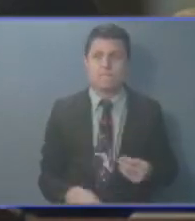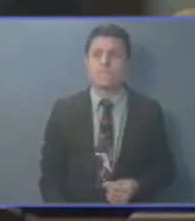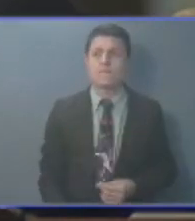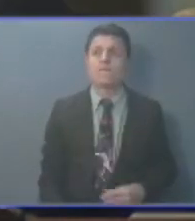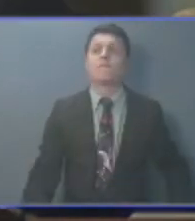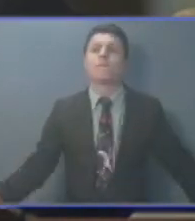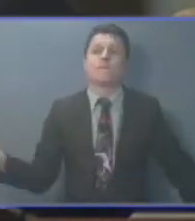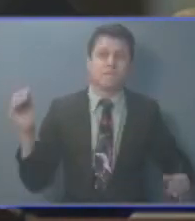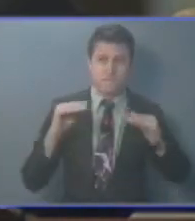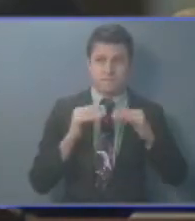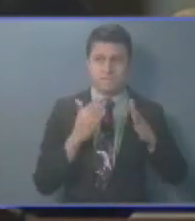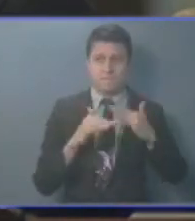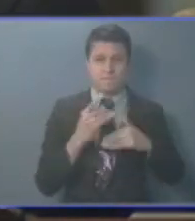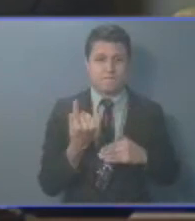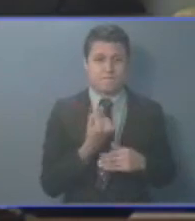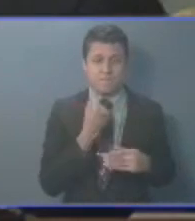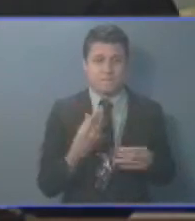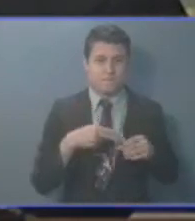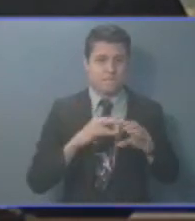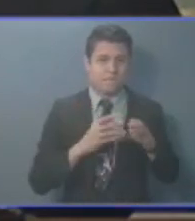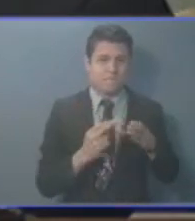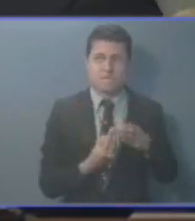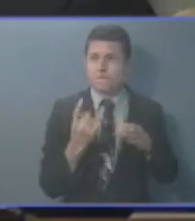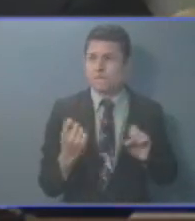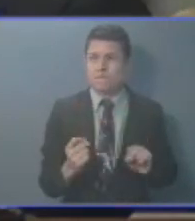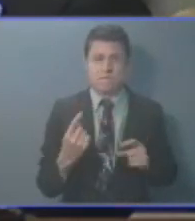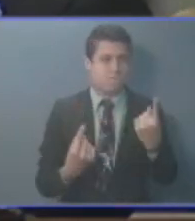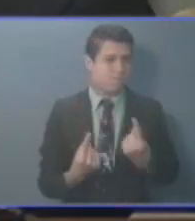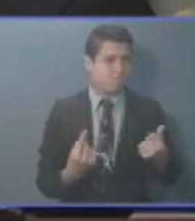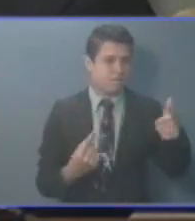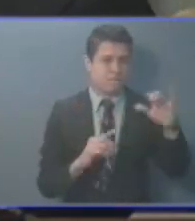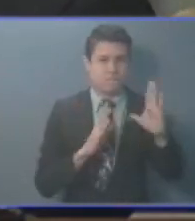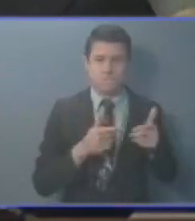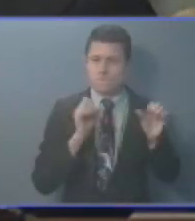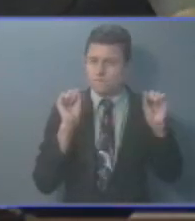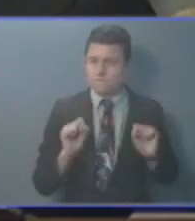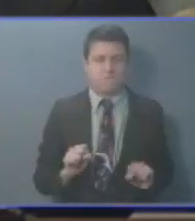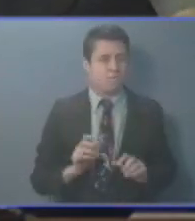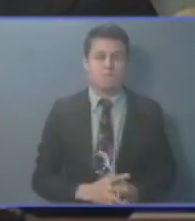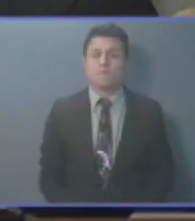Es más, los miembros de este comité no pueden ser funcionarios del gobierno.